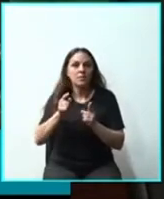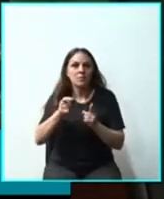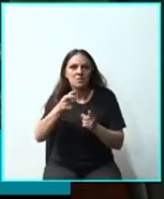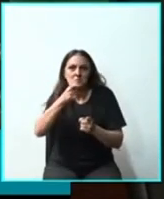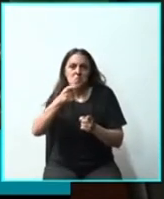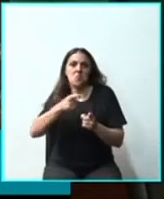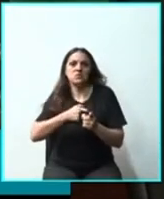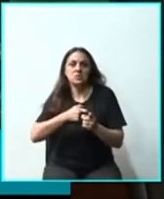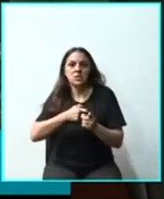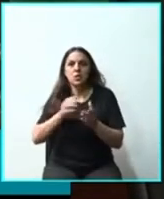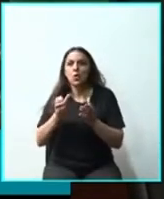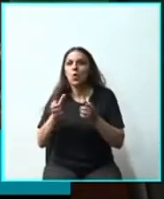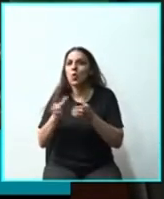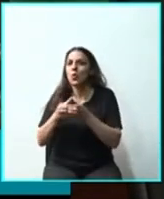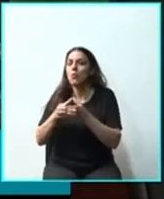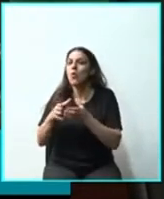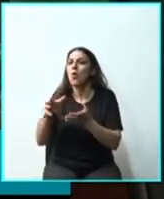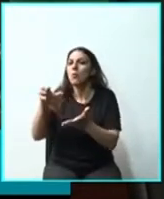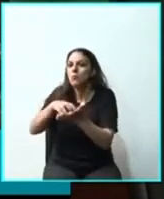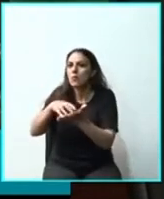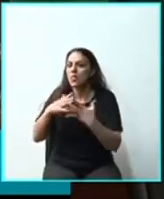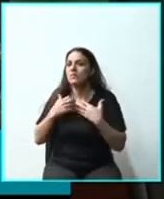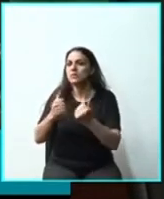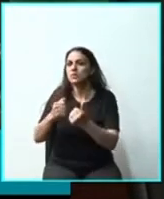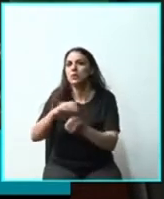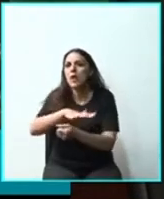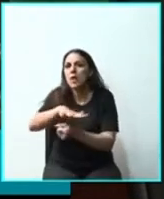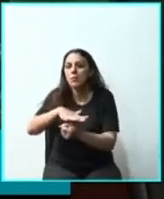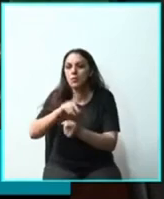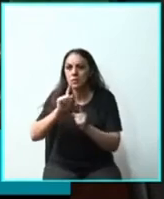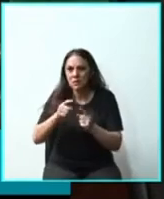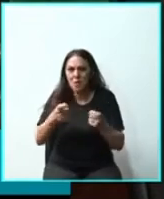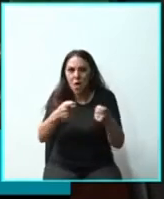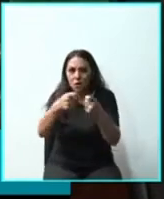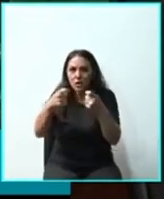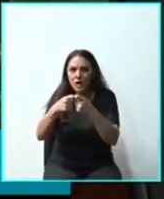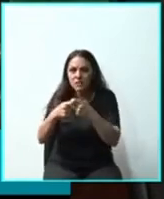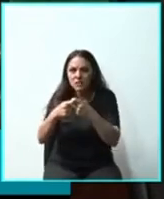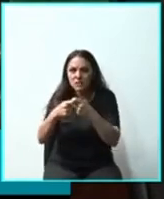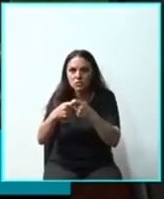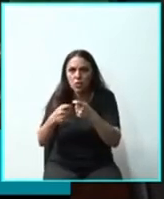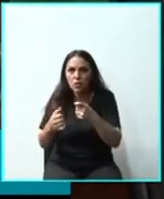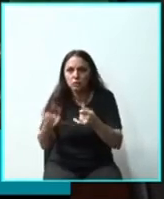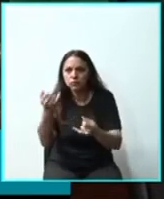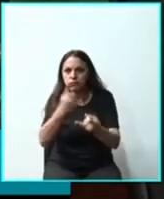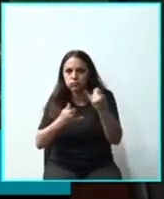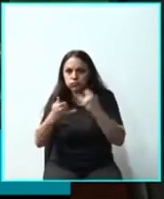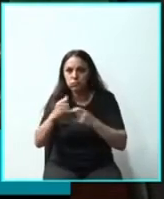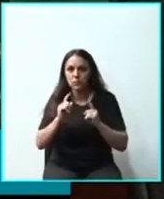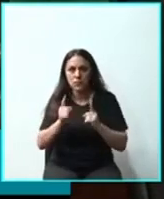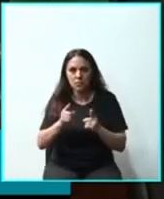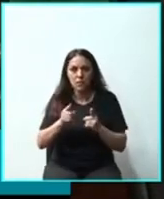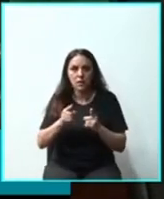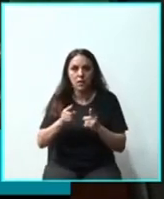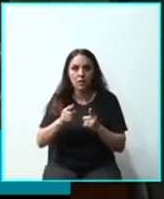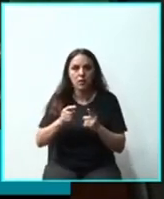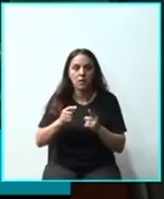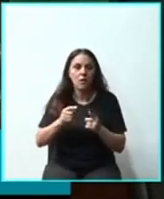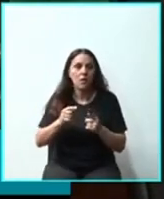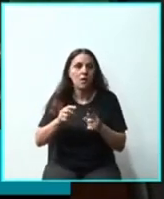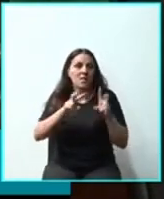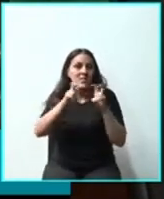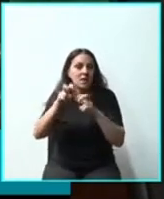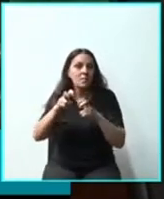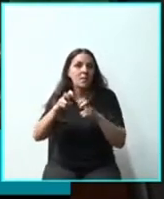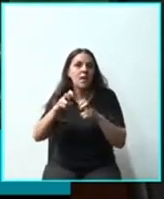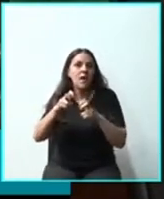Defensoría del Pueblo y escuchamos a todas las organizaciones. temas falsos positivos. Y discúlpeme por el